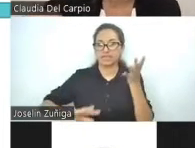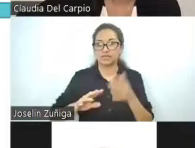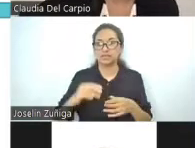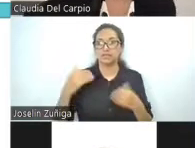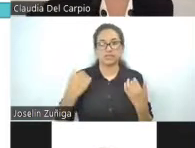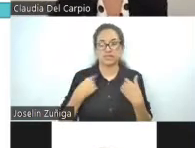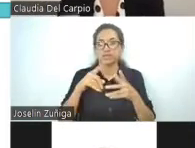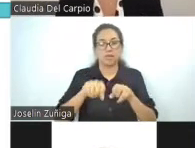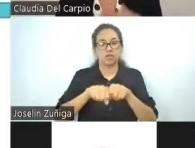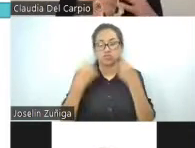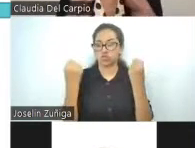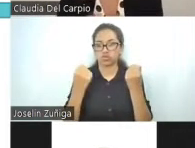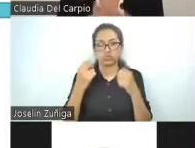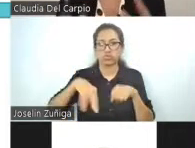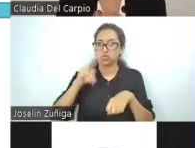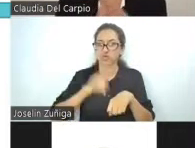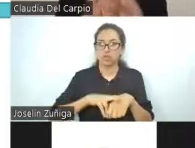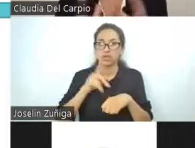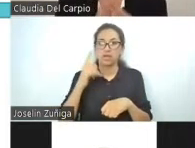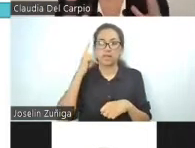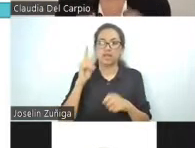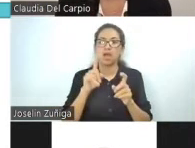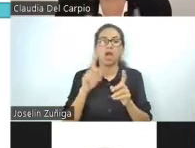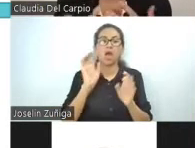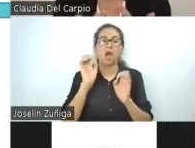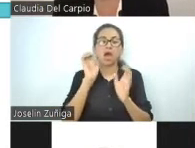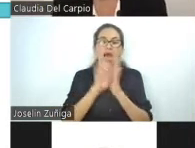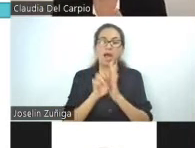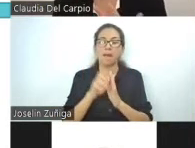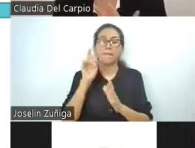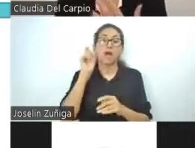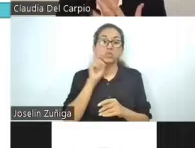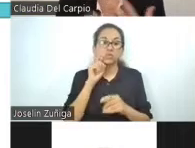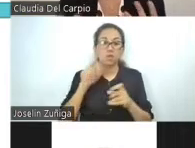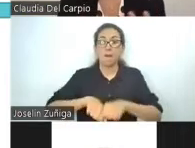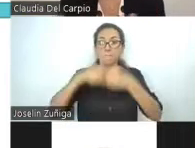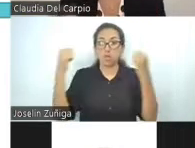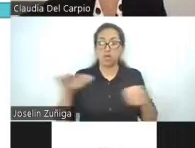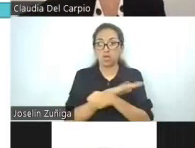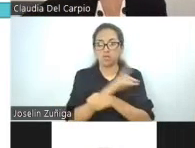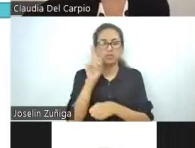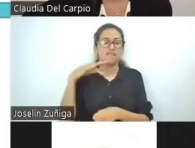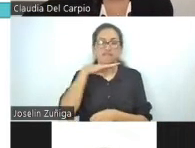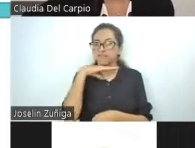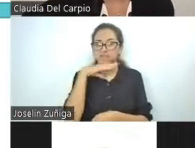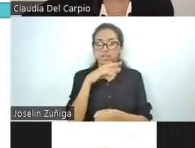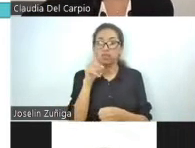haber perforaciones. Así que esto de que el himen se rompe en su totalidad con la primera relación sexual también es un mito.